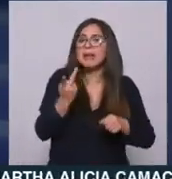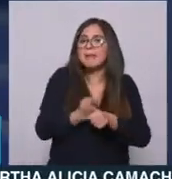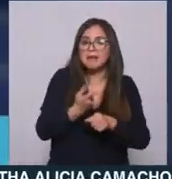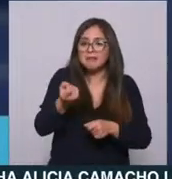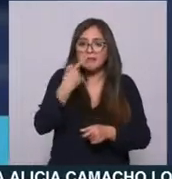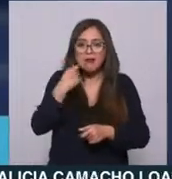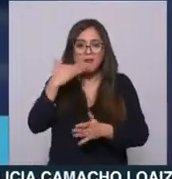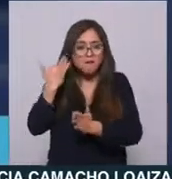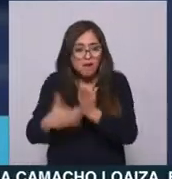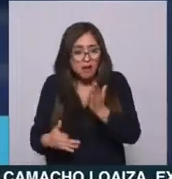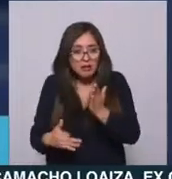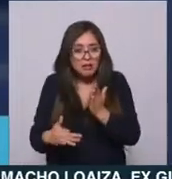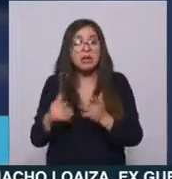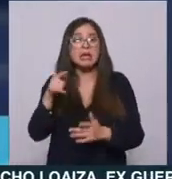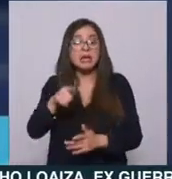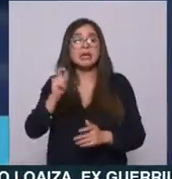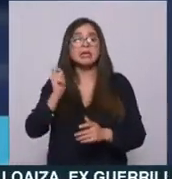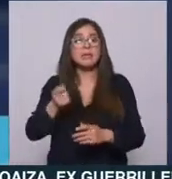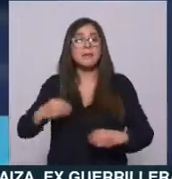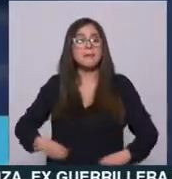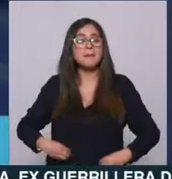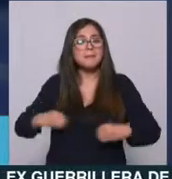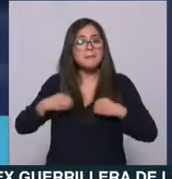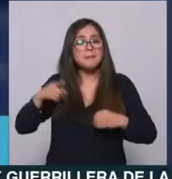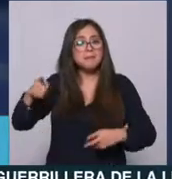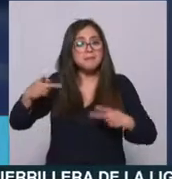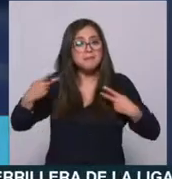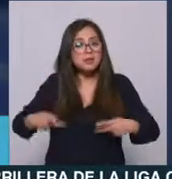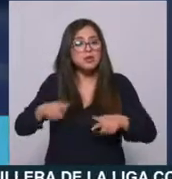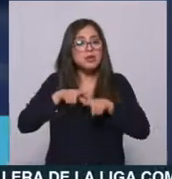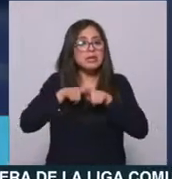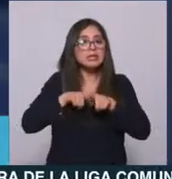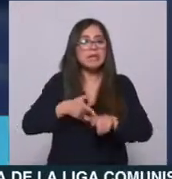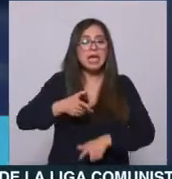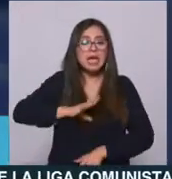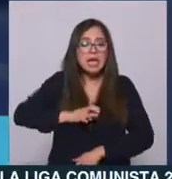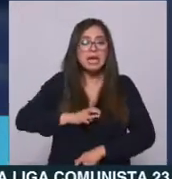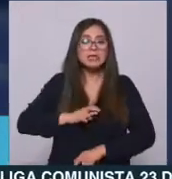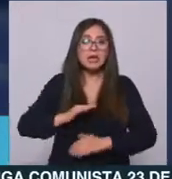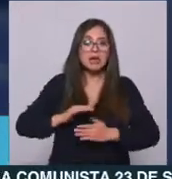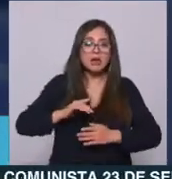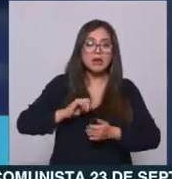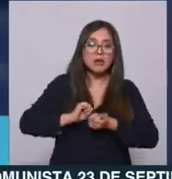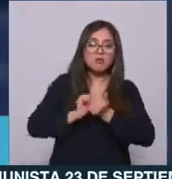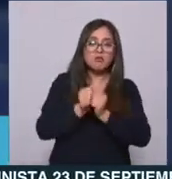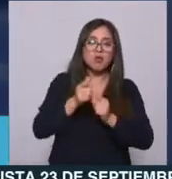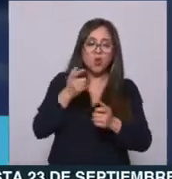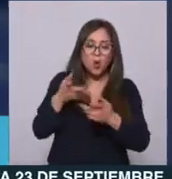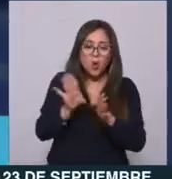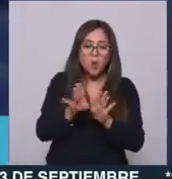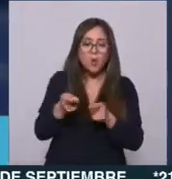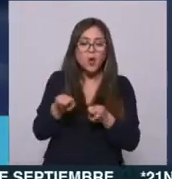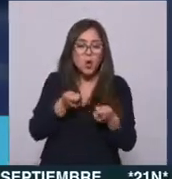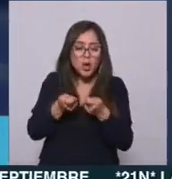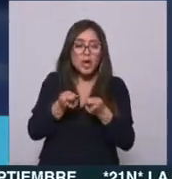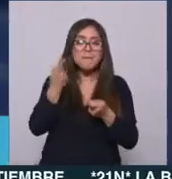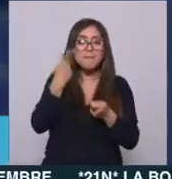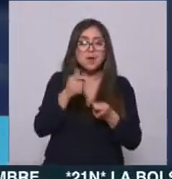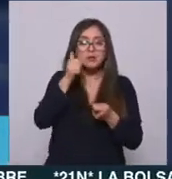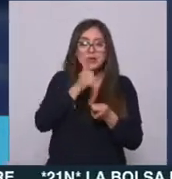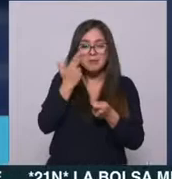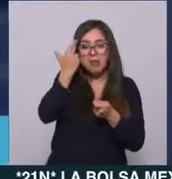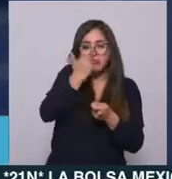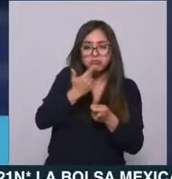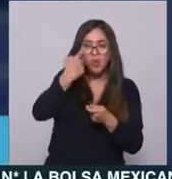supervivencia del paciente y de que la remisión del paciente se mantenga. Son esquemas que son aplicados mes a mes y tienen